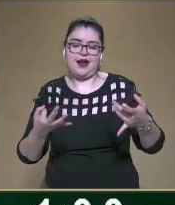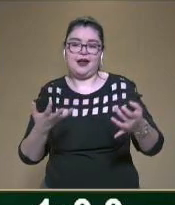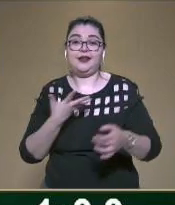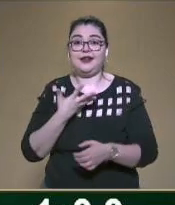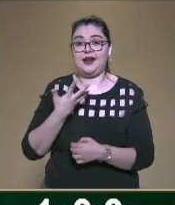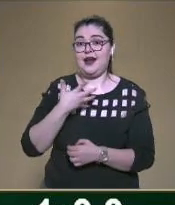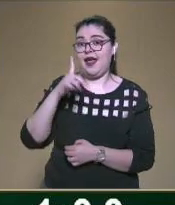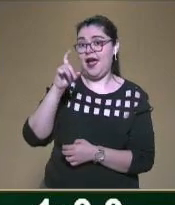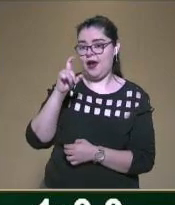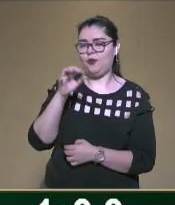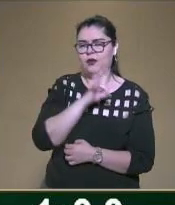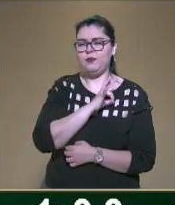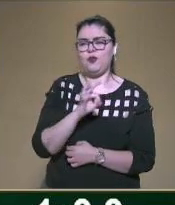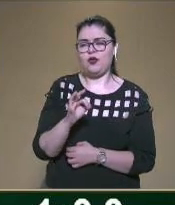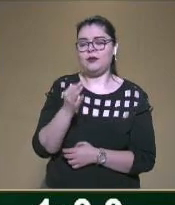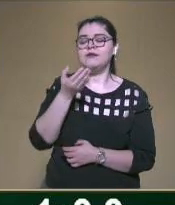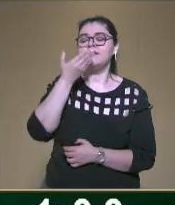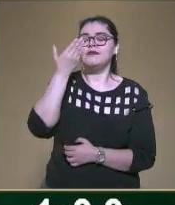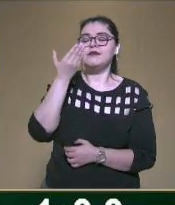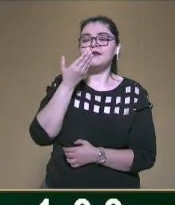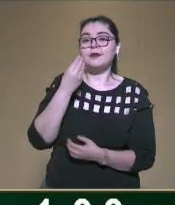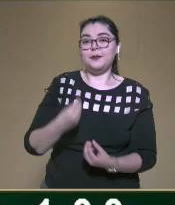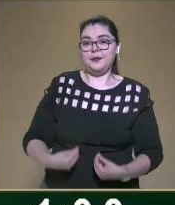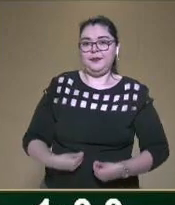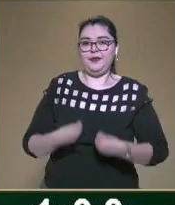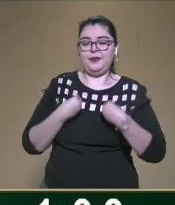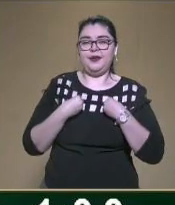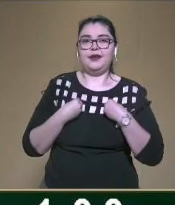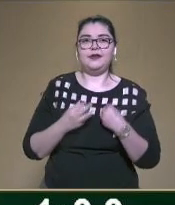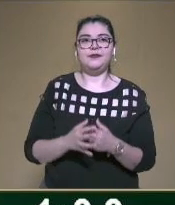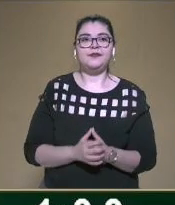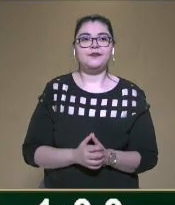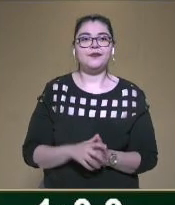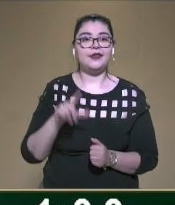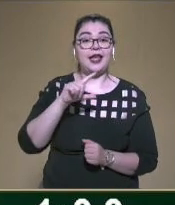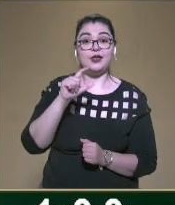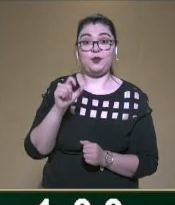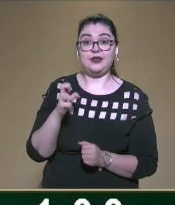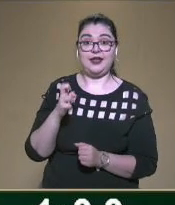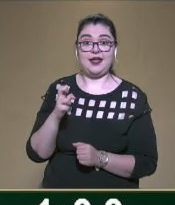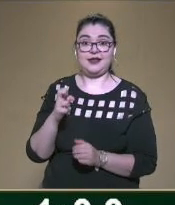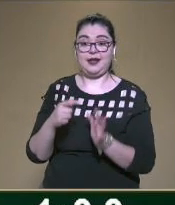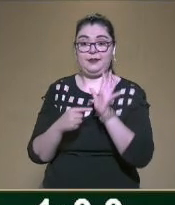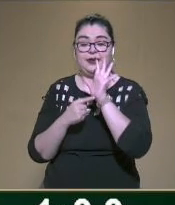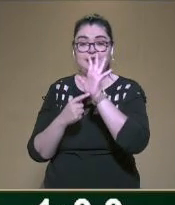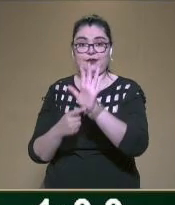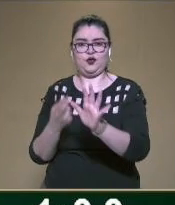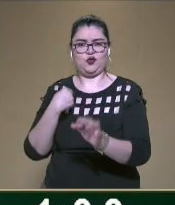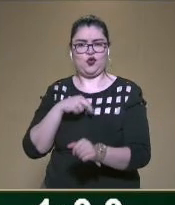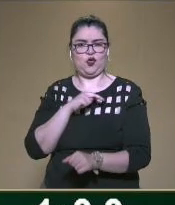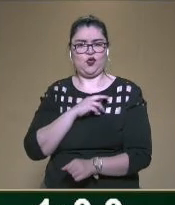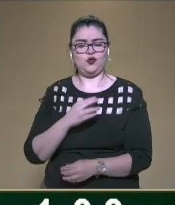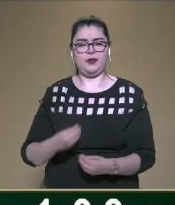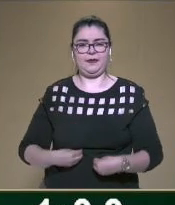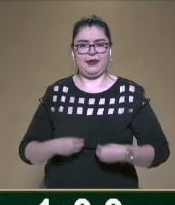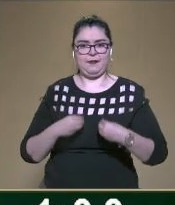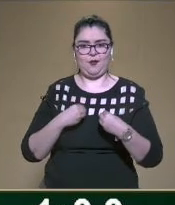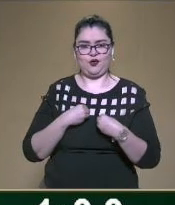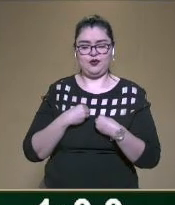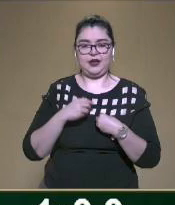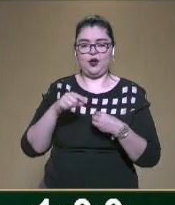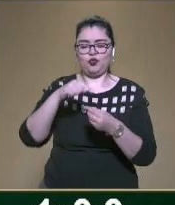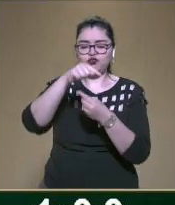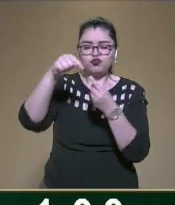¿verdad? Entonces, después de esta presentación, nosotros vivimos en un sistema solar y nuestro planeta se llama